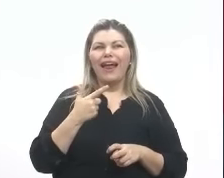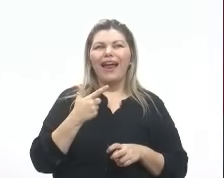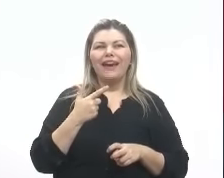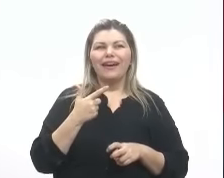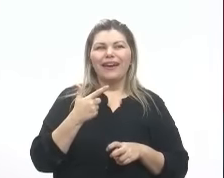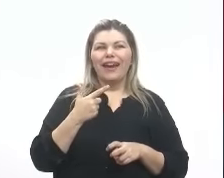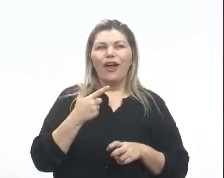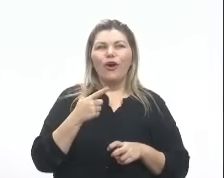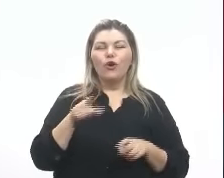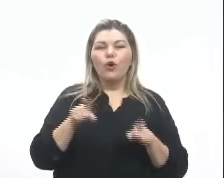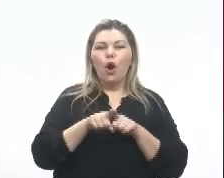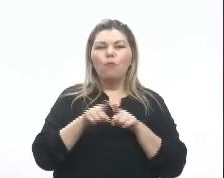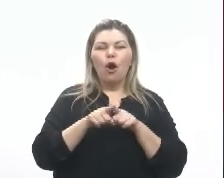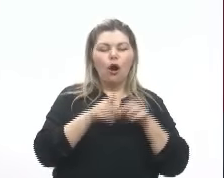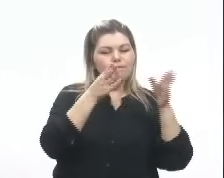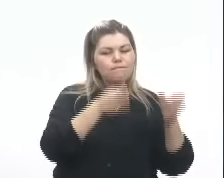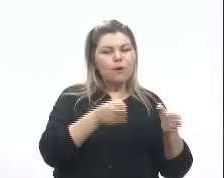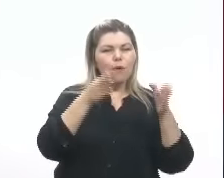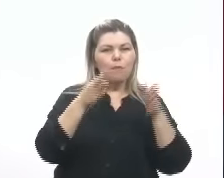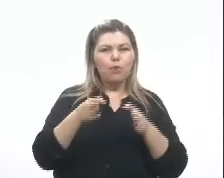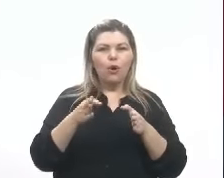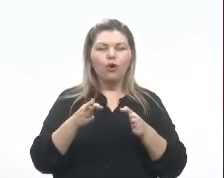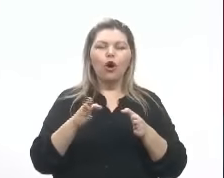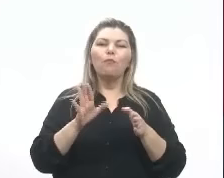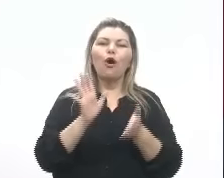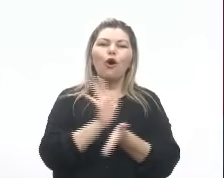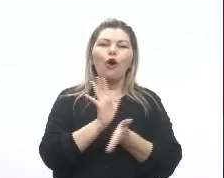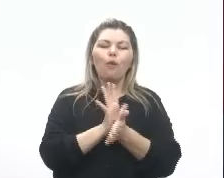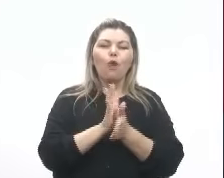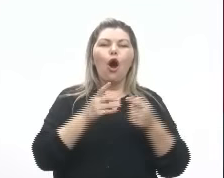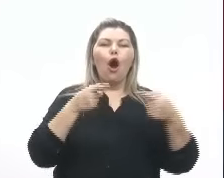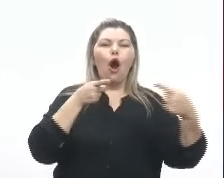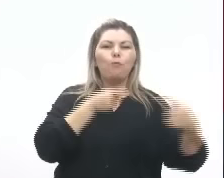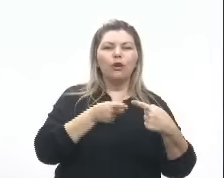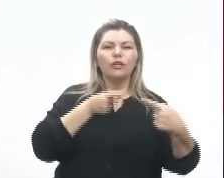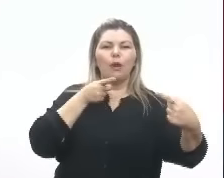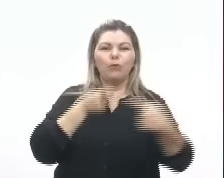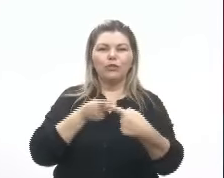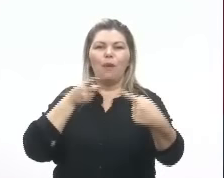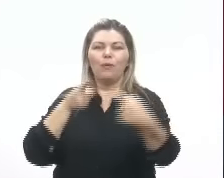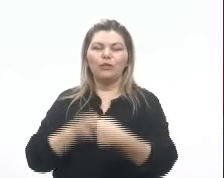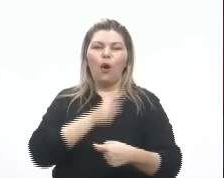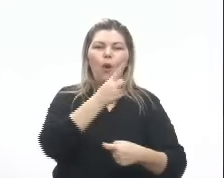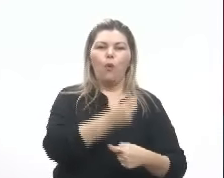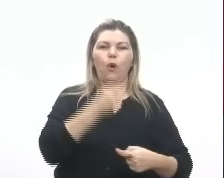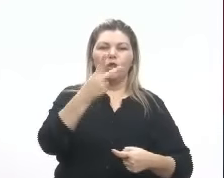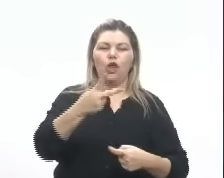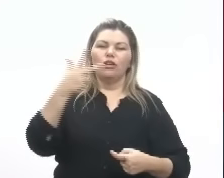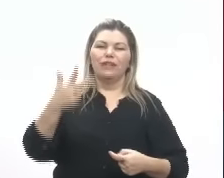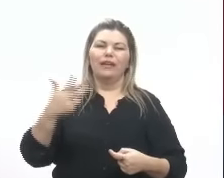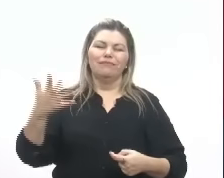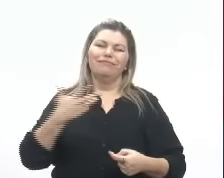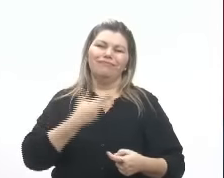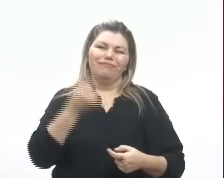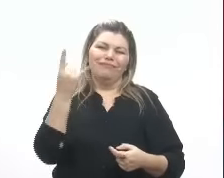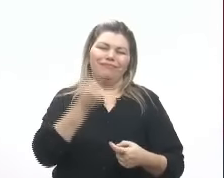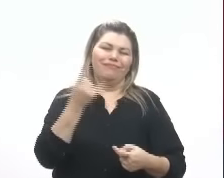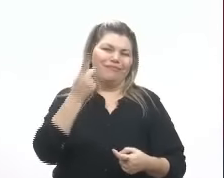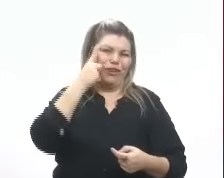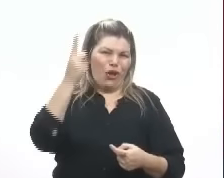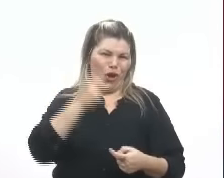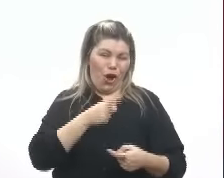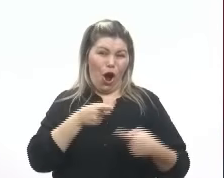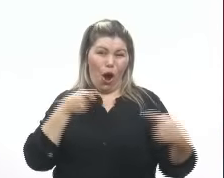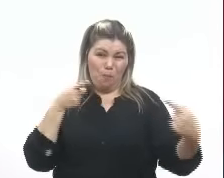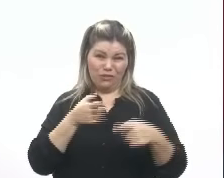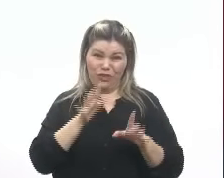Todo así como tipo su lema. Un opositor, dos opositores, todo un cuento. Otra cosa no nos creemos. Con opositores como